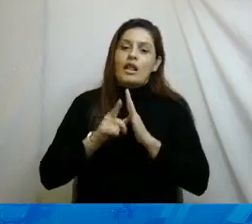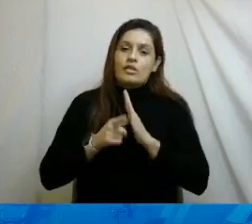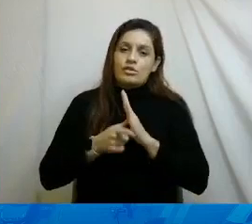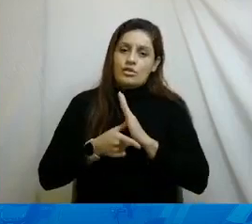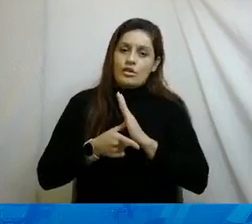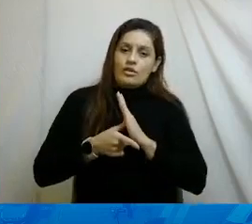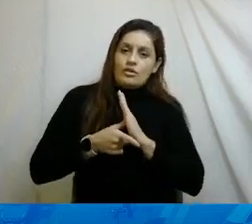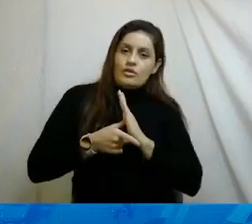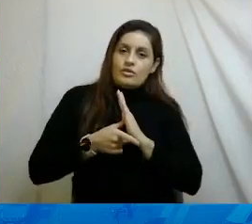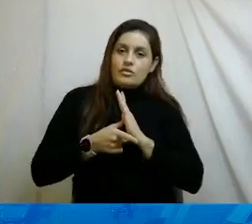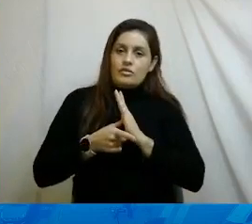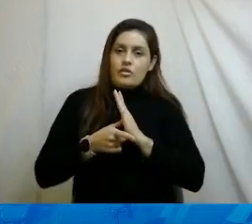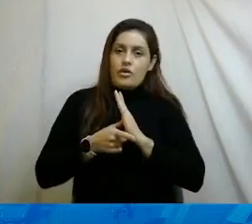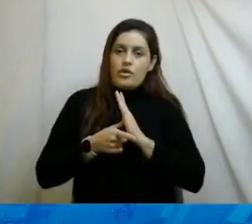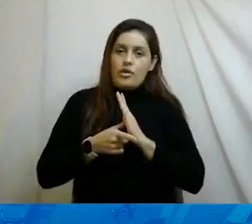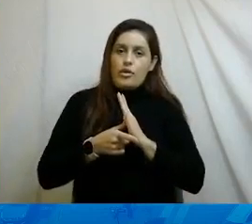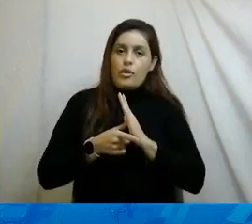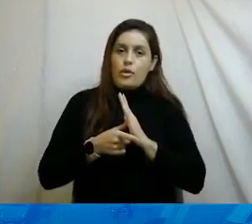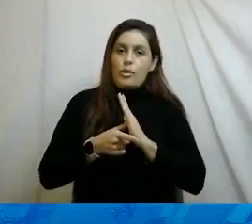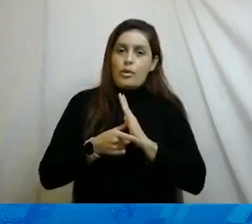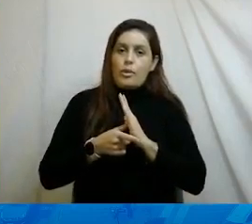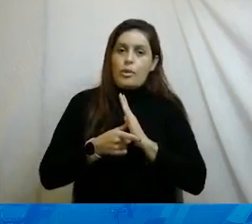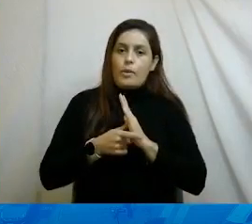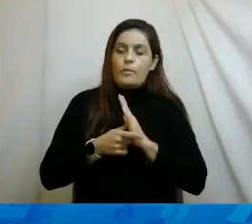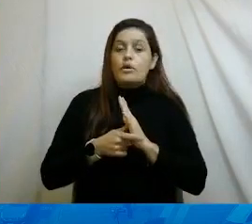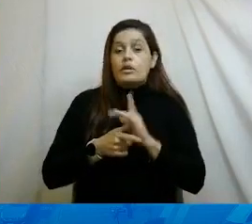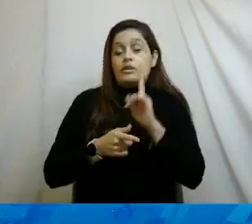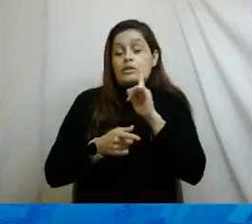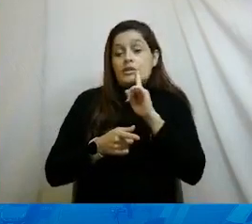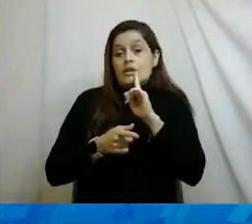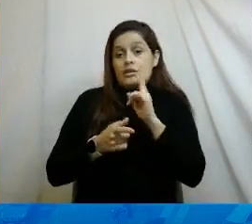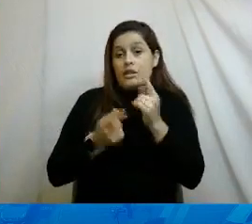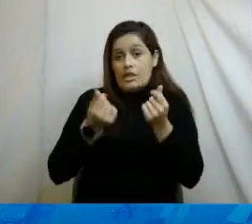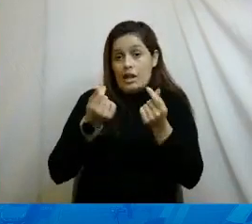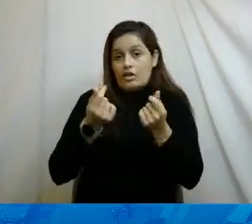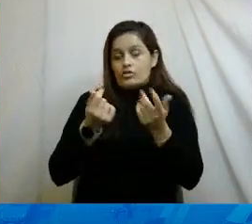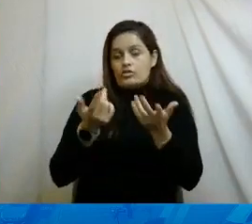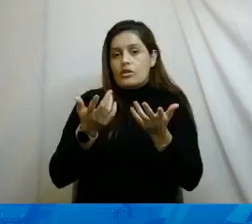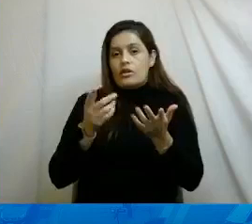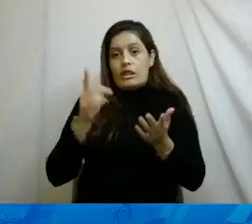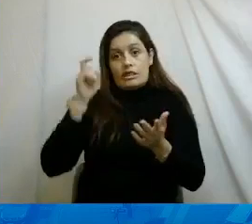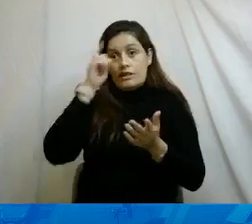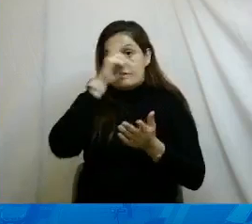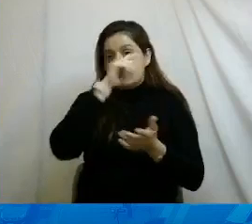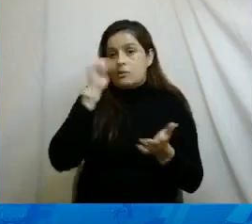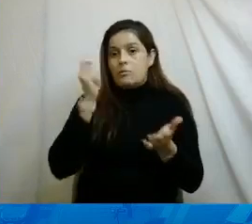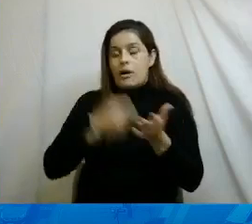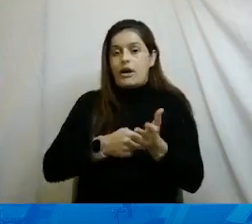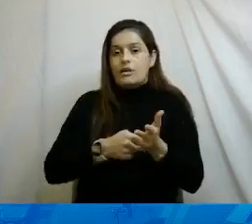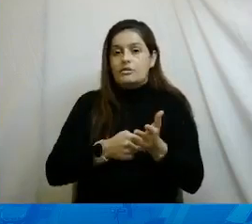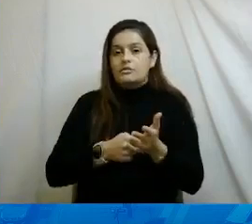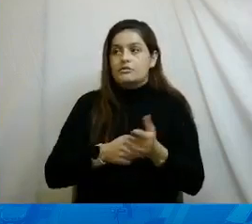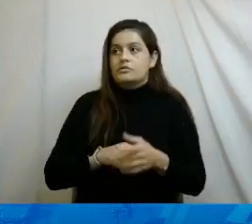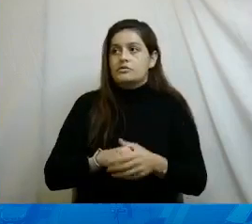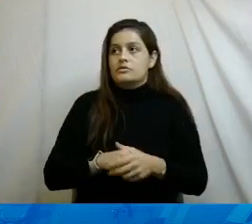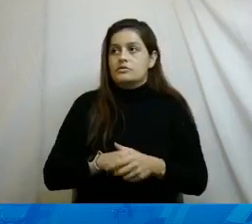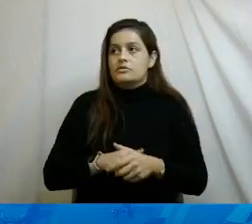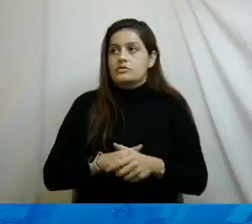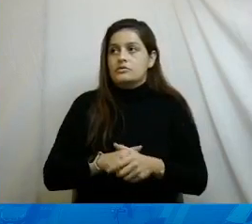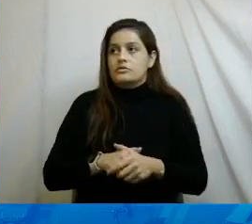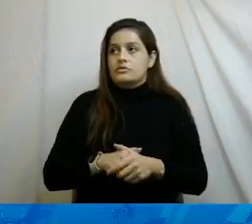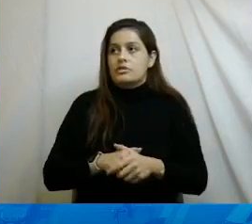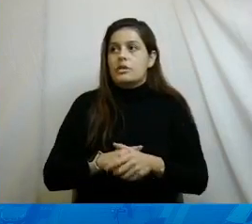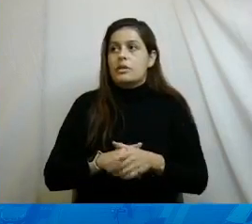una serie de trabas y procesos administrativos porque son recursos públicos. Y está bien que sea así, que sea difícil de pagar, porque no es llegar y pagar. Pero